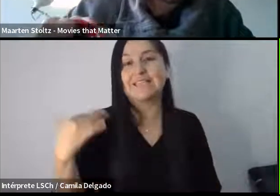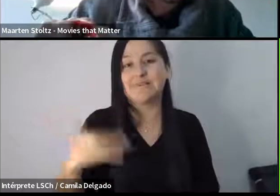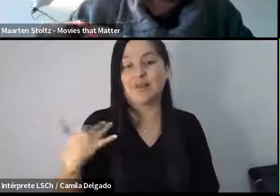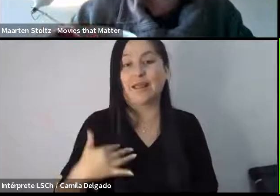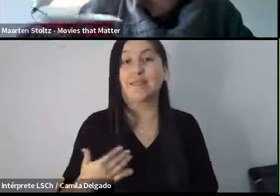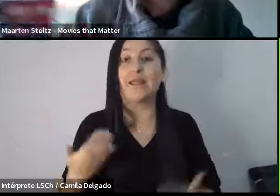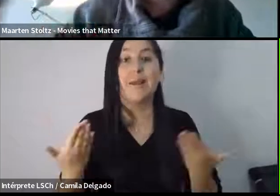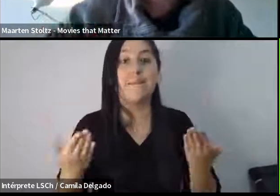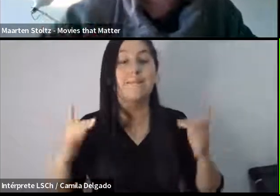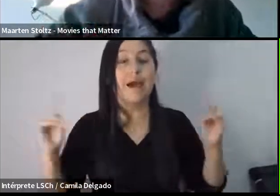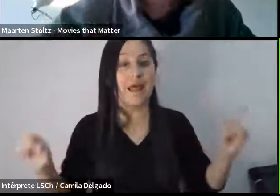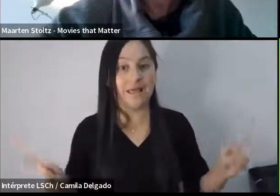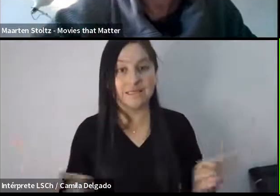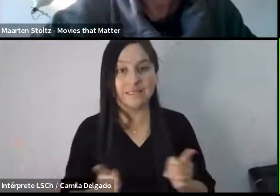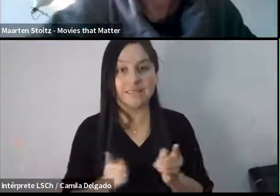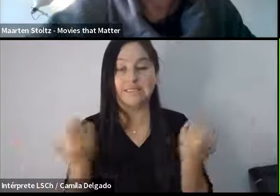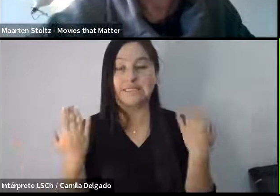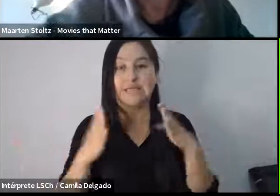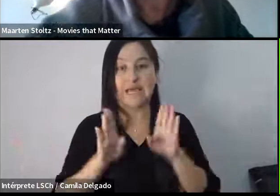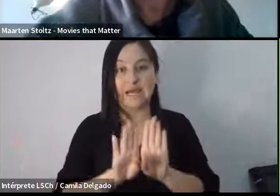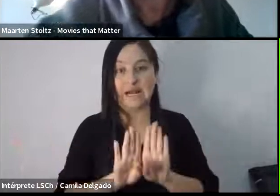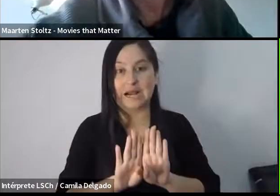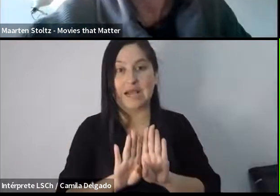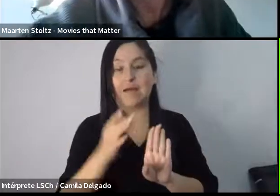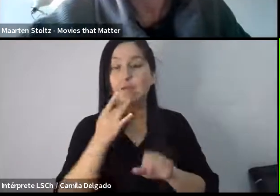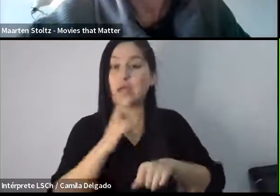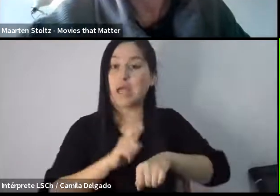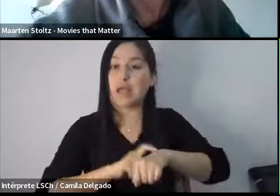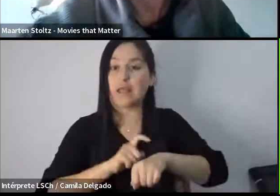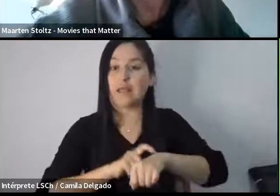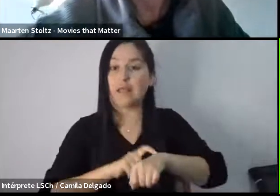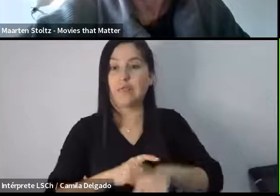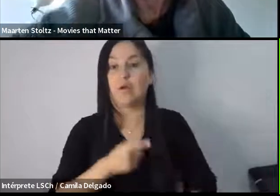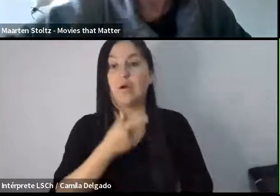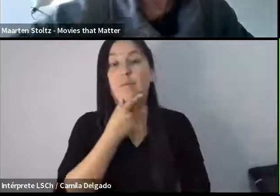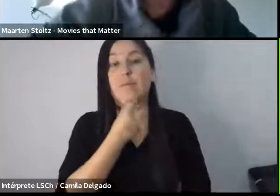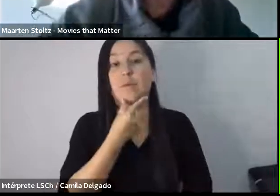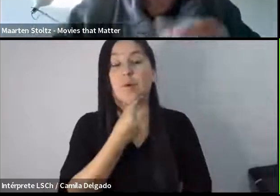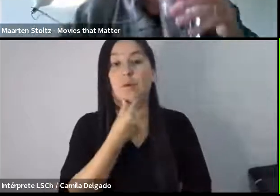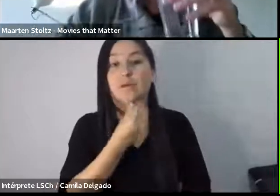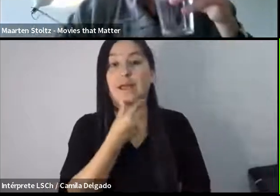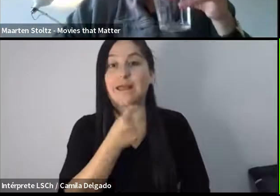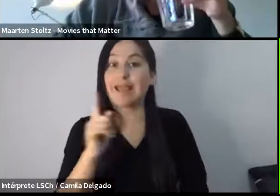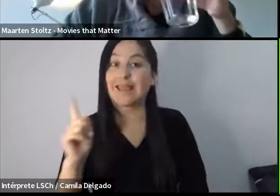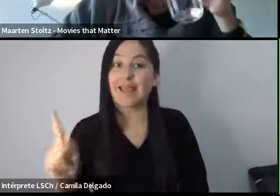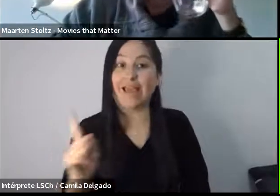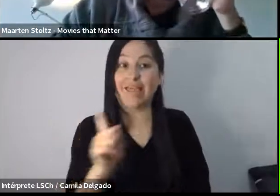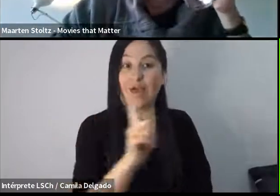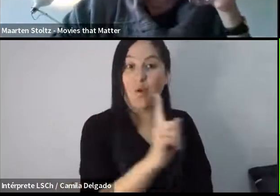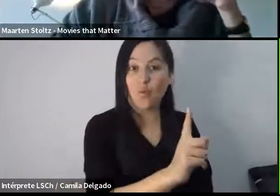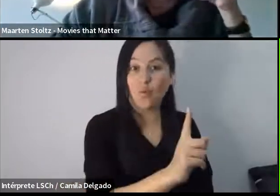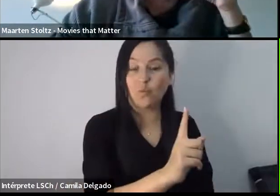Para ir cerrando, porque estamos un poco en los tiempos, me gustaría que cada uno pueda